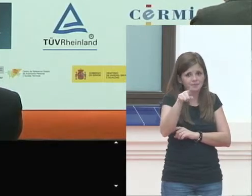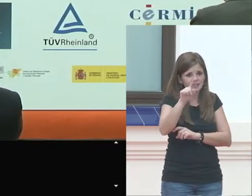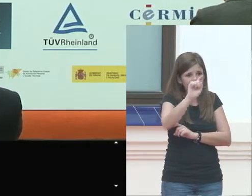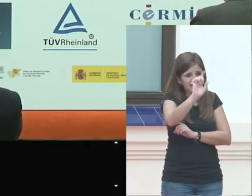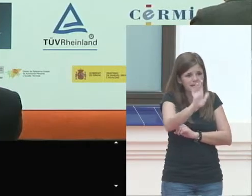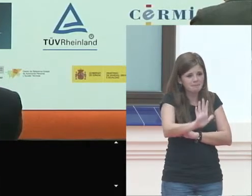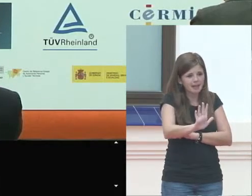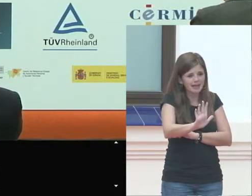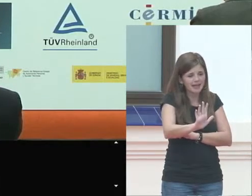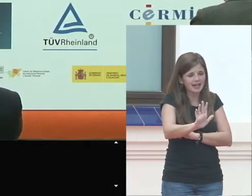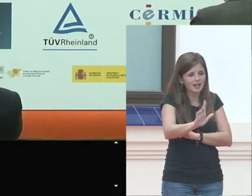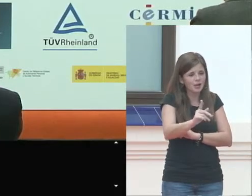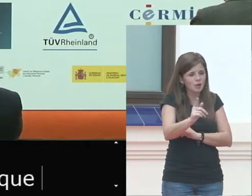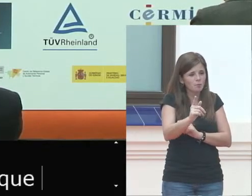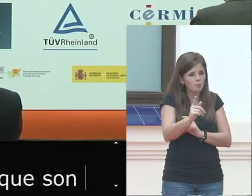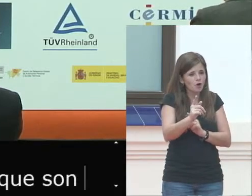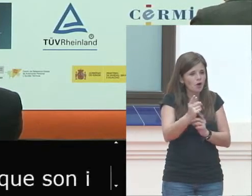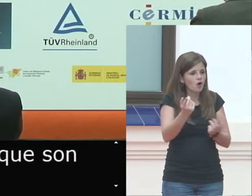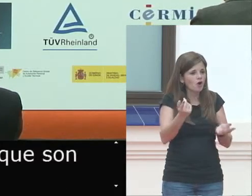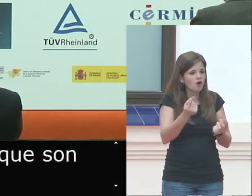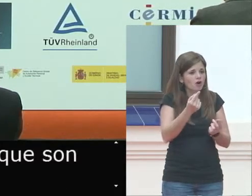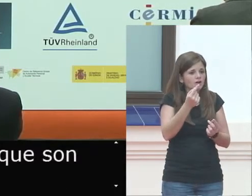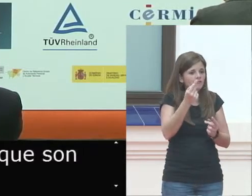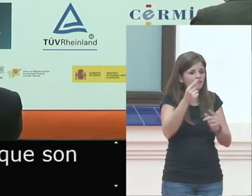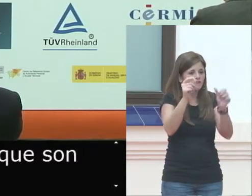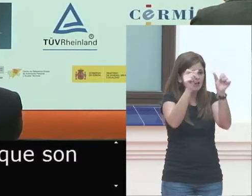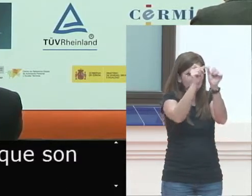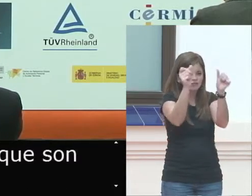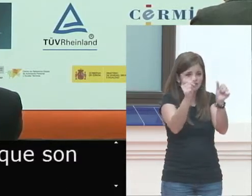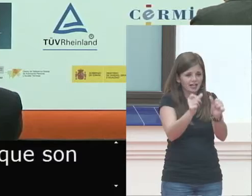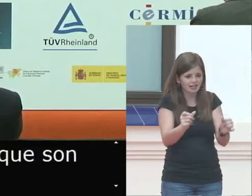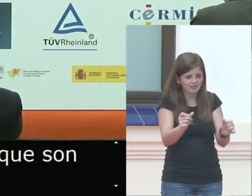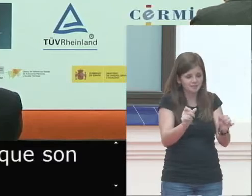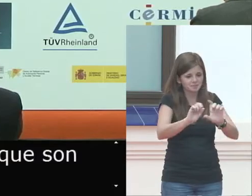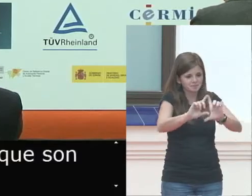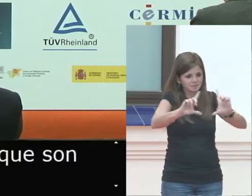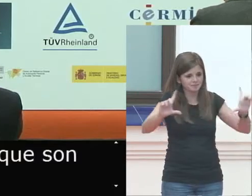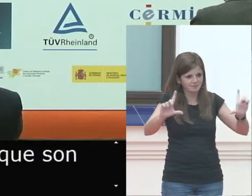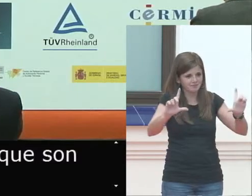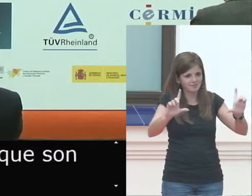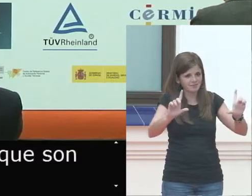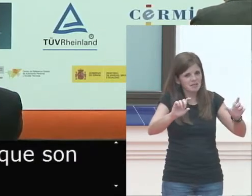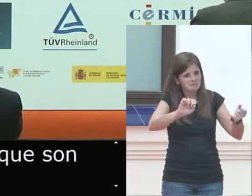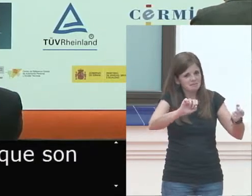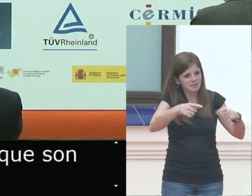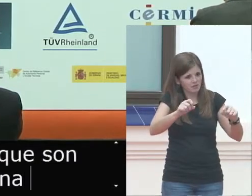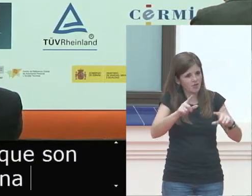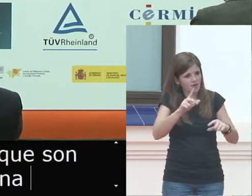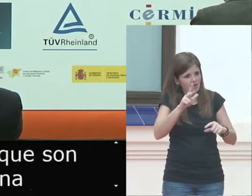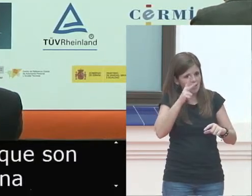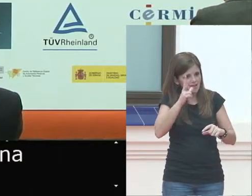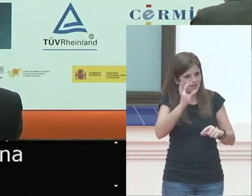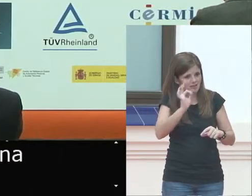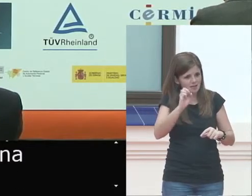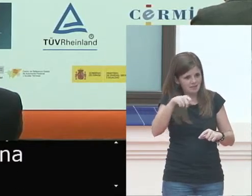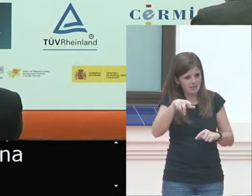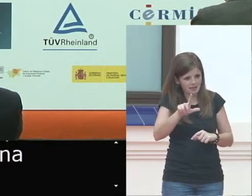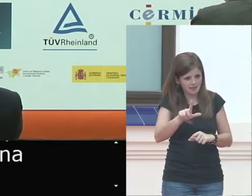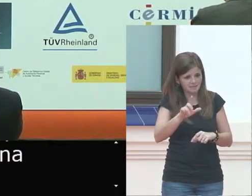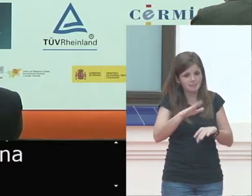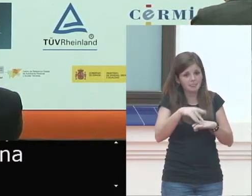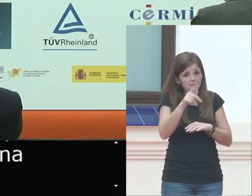vectoriales escalables. Es una tecnología más como HTML. Para los que no